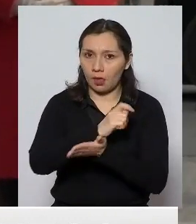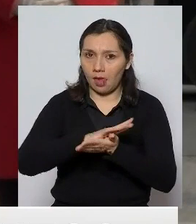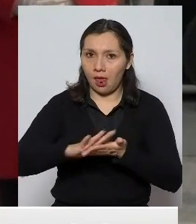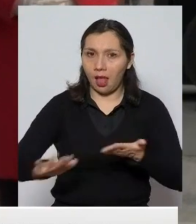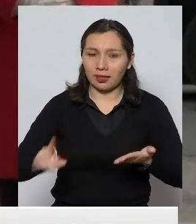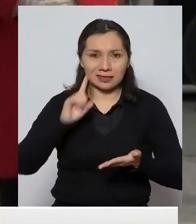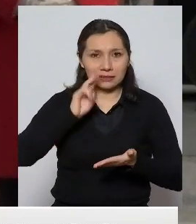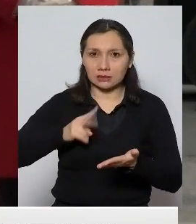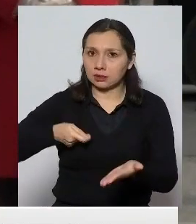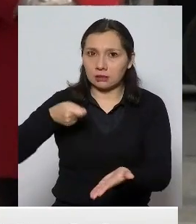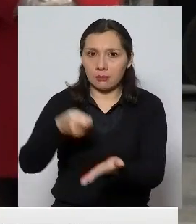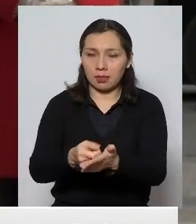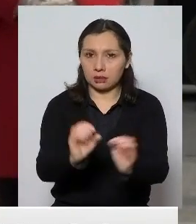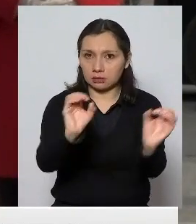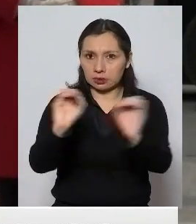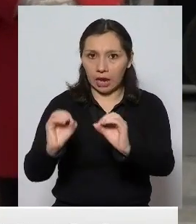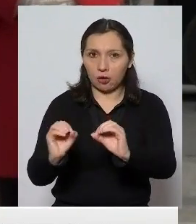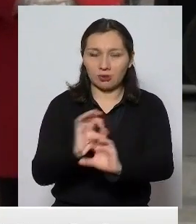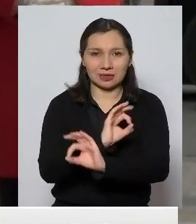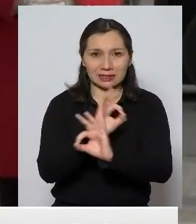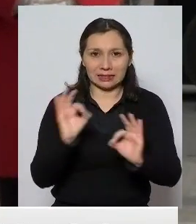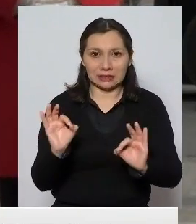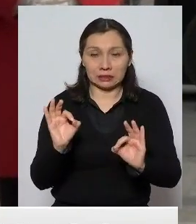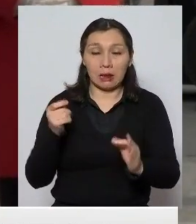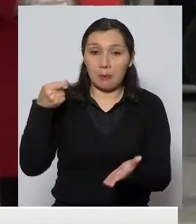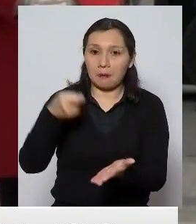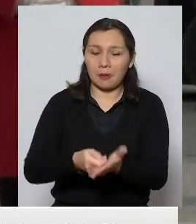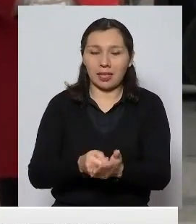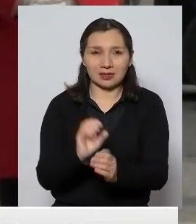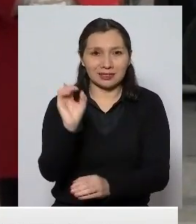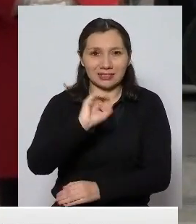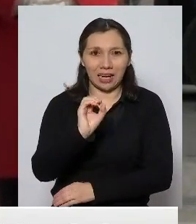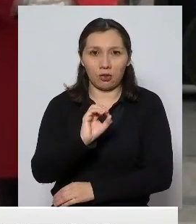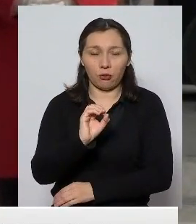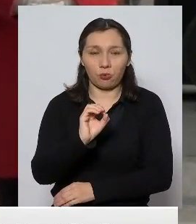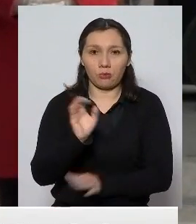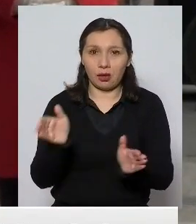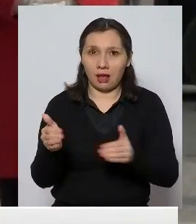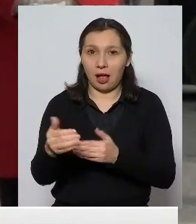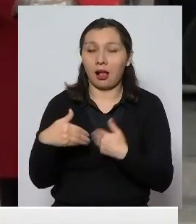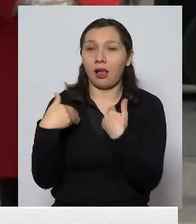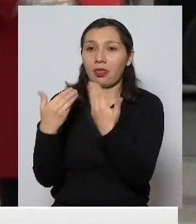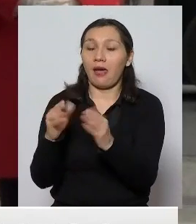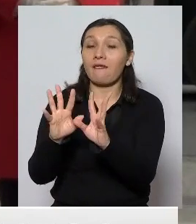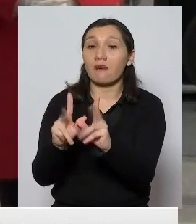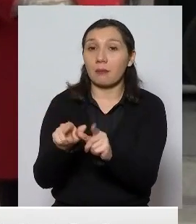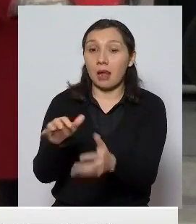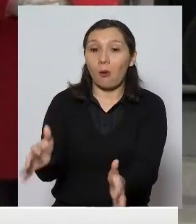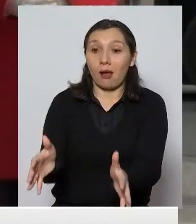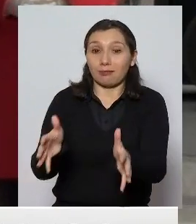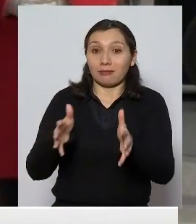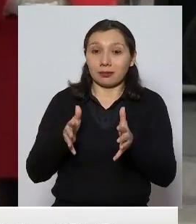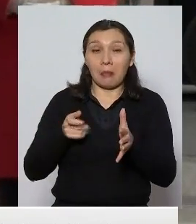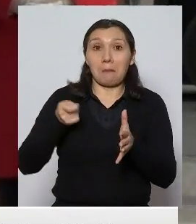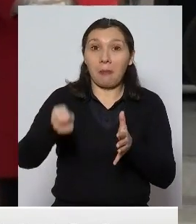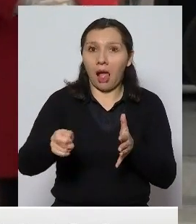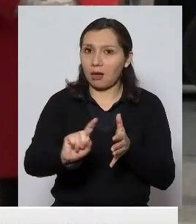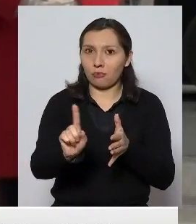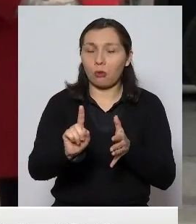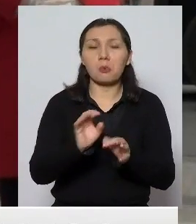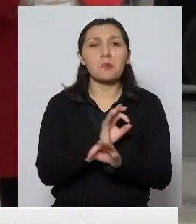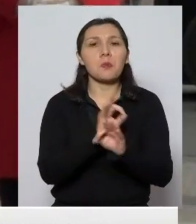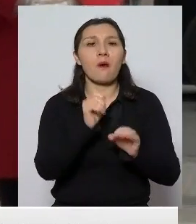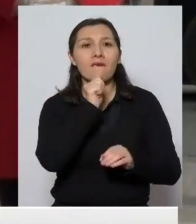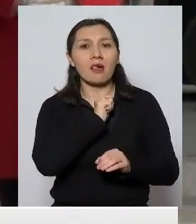gratuita, sin costo alguno, de ninguna naturaleza, para las familias que las reciben. Porque nunca